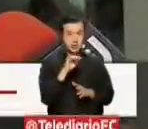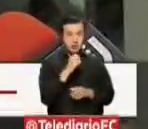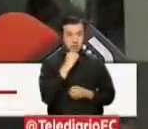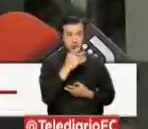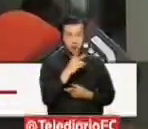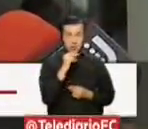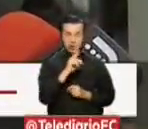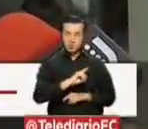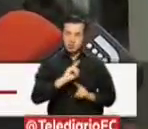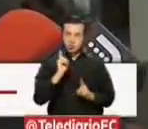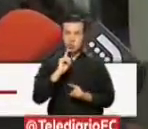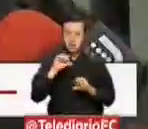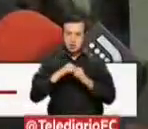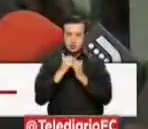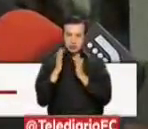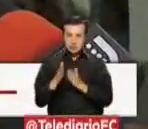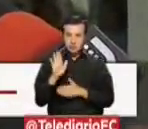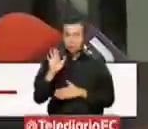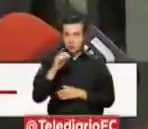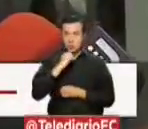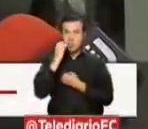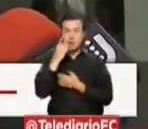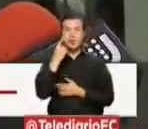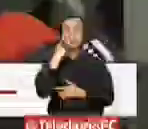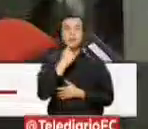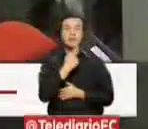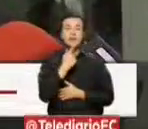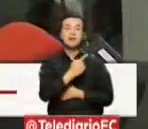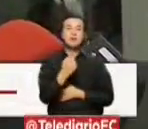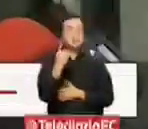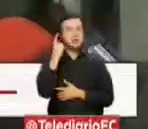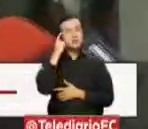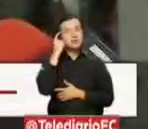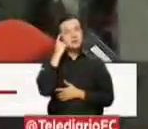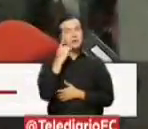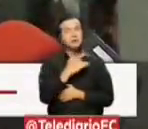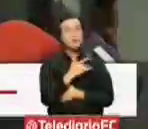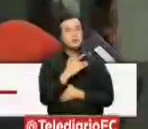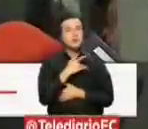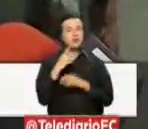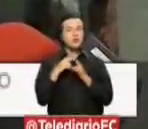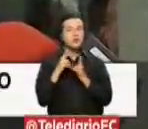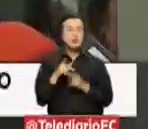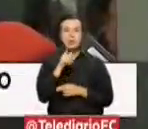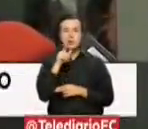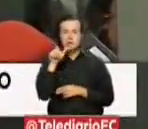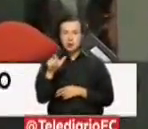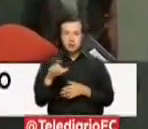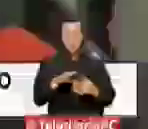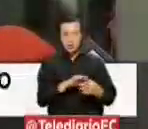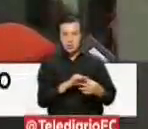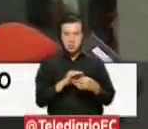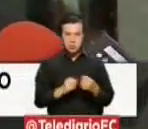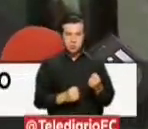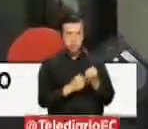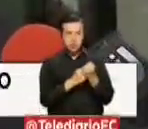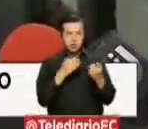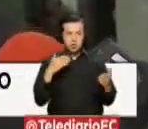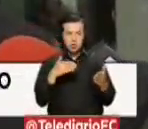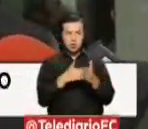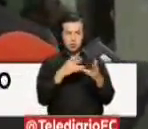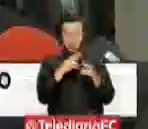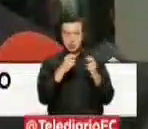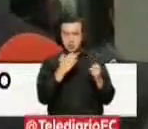que partir de lo que el asambleísta dice, que fue por sentido humanitario. ¿Quién fue a visitar? Una colaboración eficaz en contra del